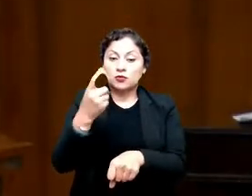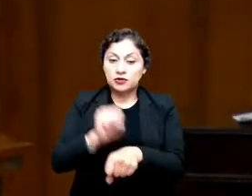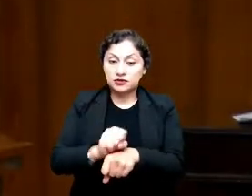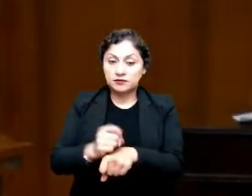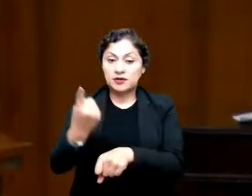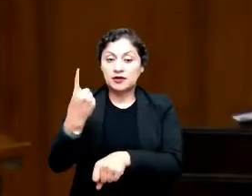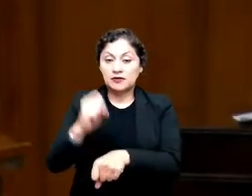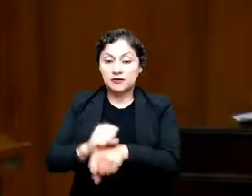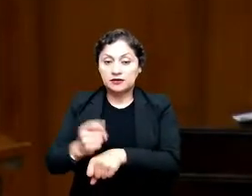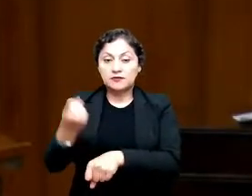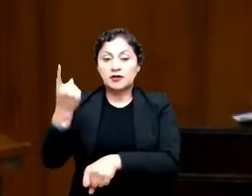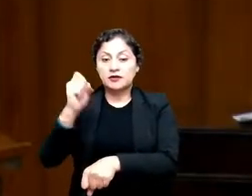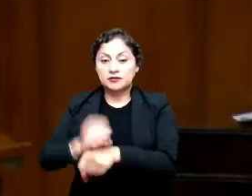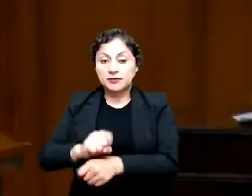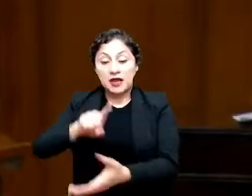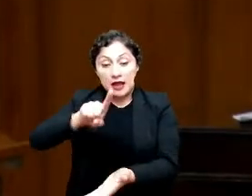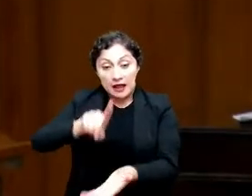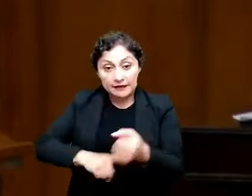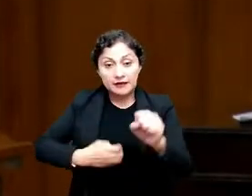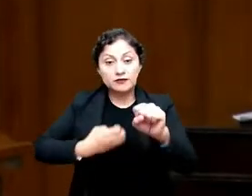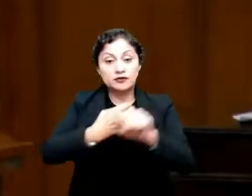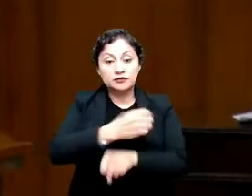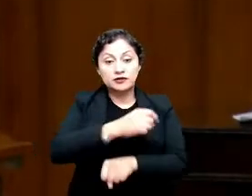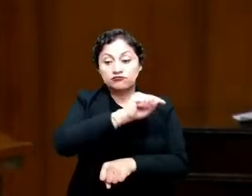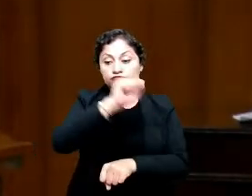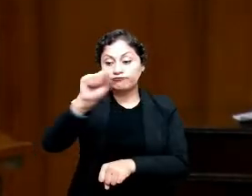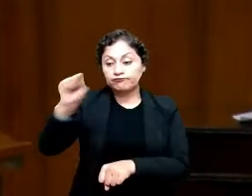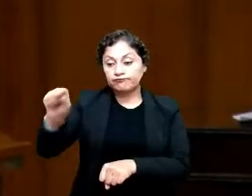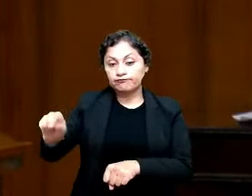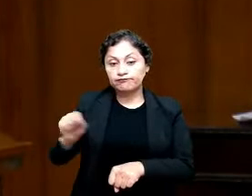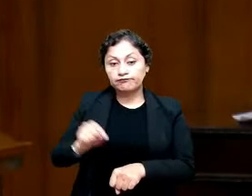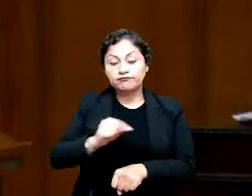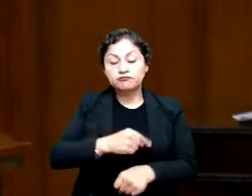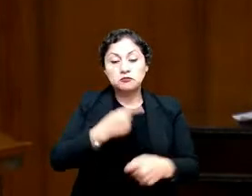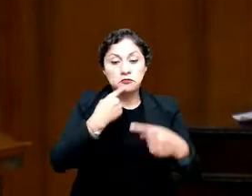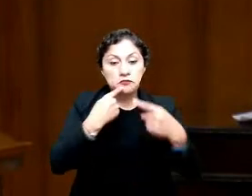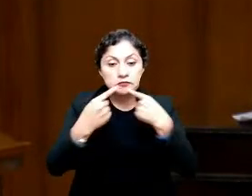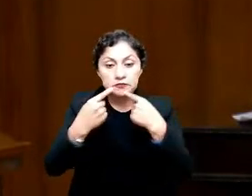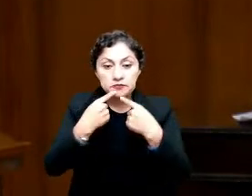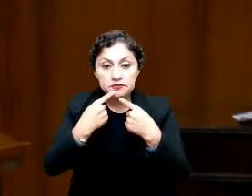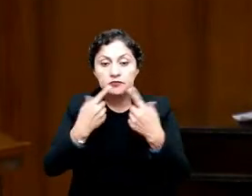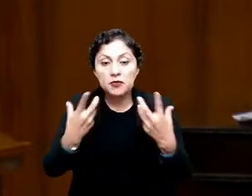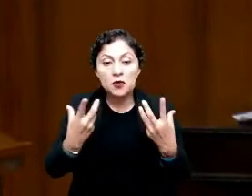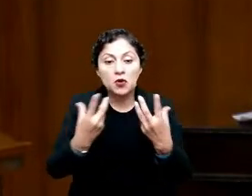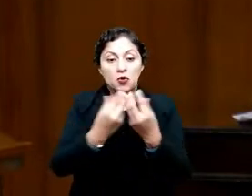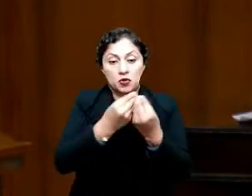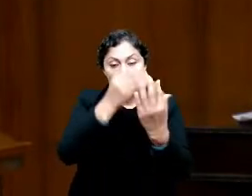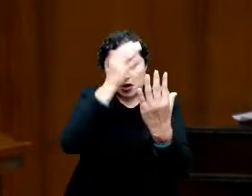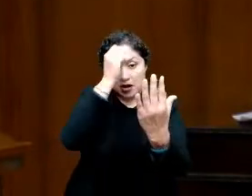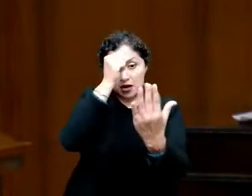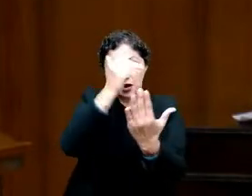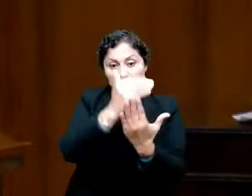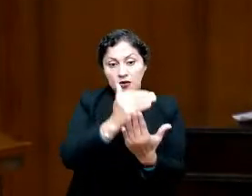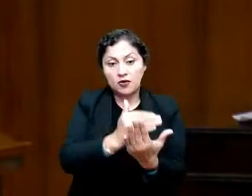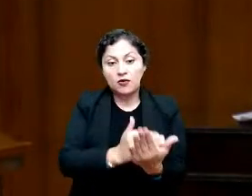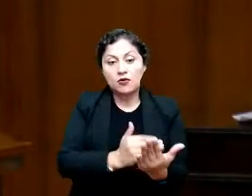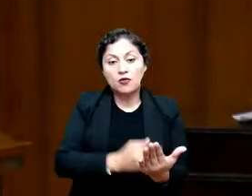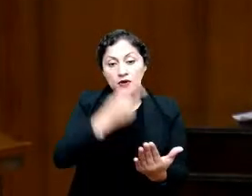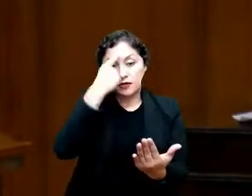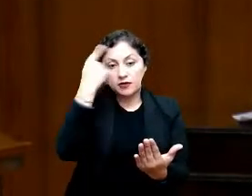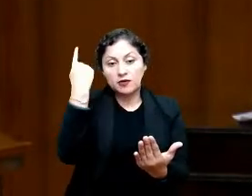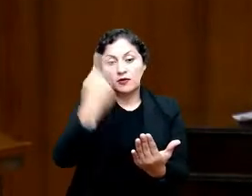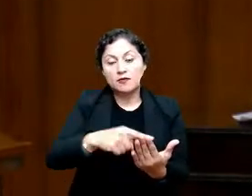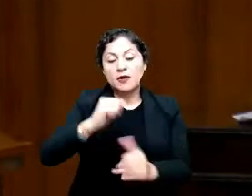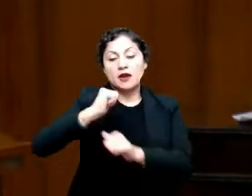cada semana en cada rincón del Estado, estas mesas concluyen en los acuerdos que permiten la civilidad entre las